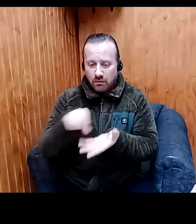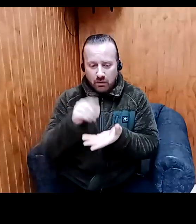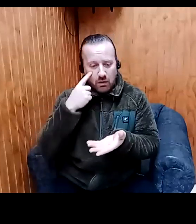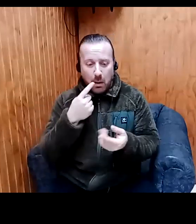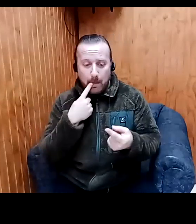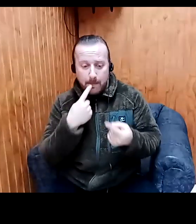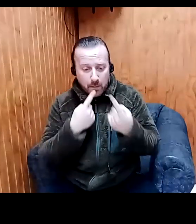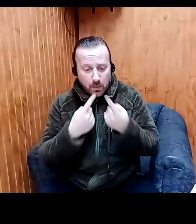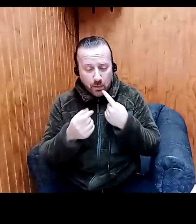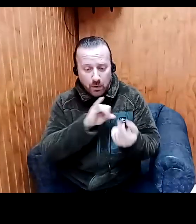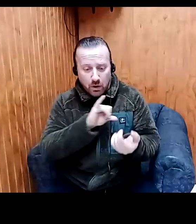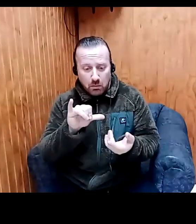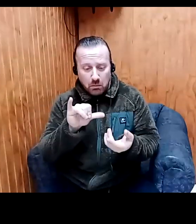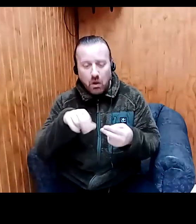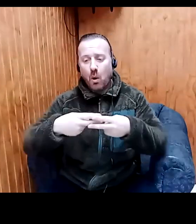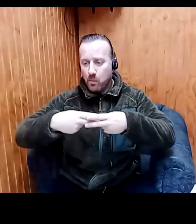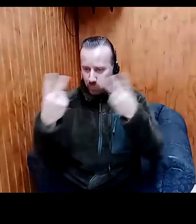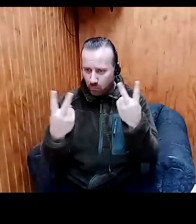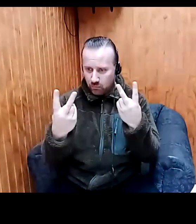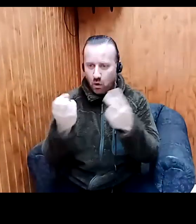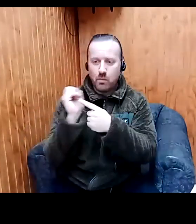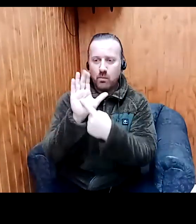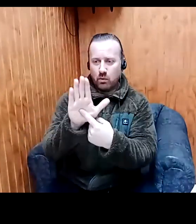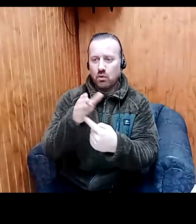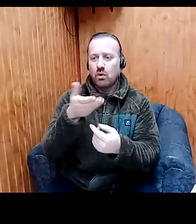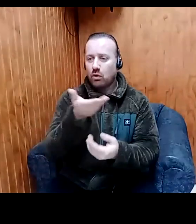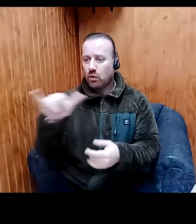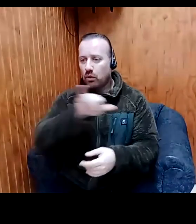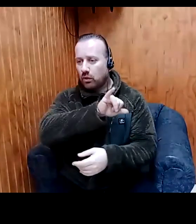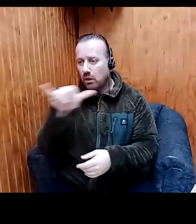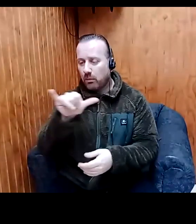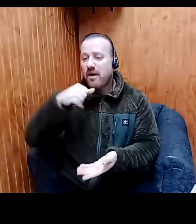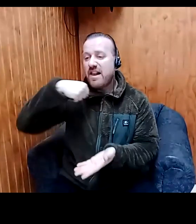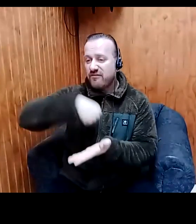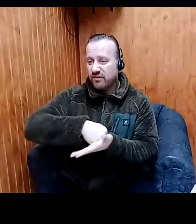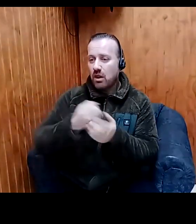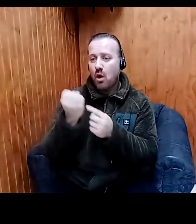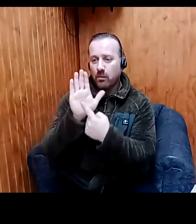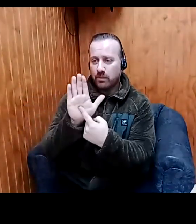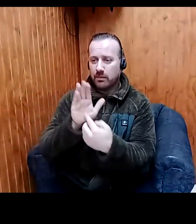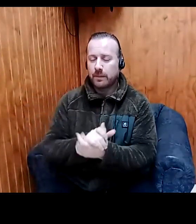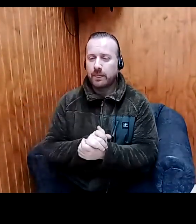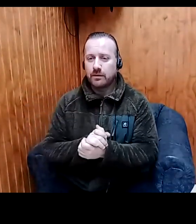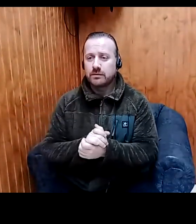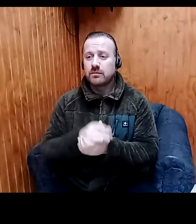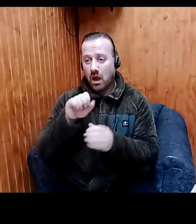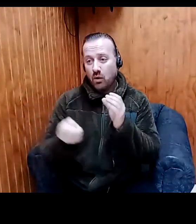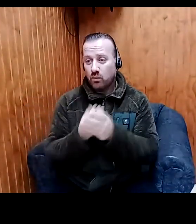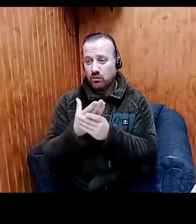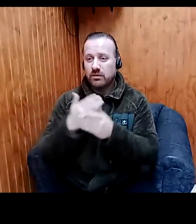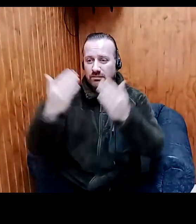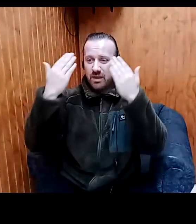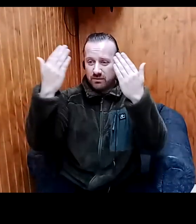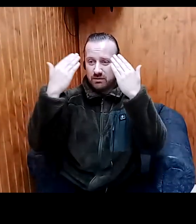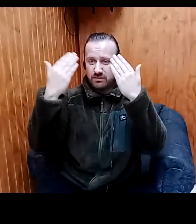la conferencia y las vamos a compartir con el doctor Simó al final de su presentación. Nuevamente, bienvenidos y